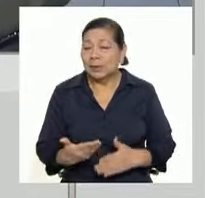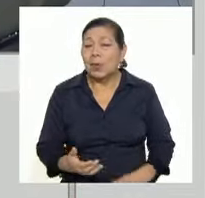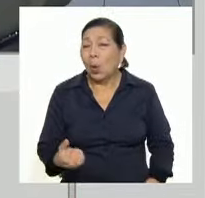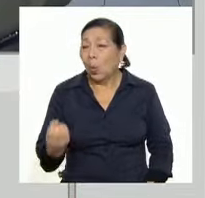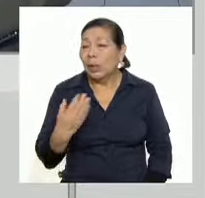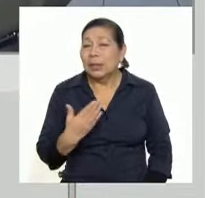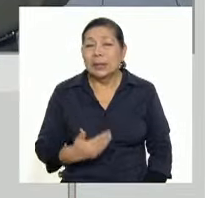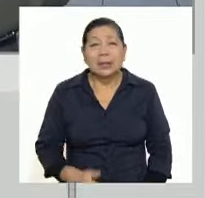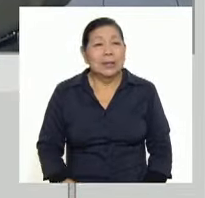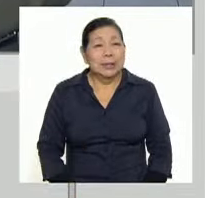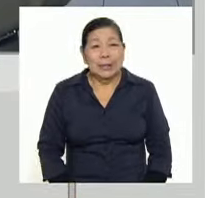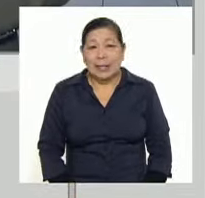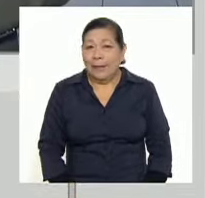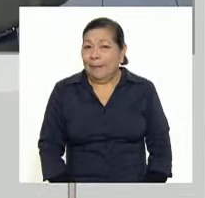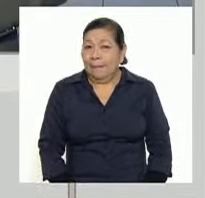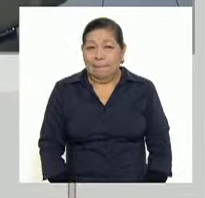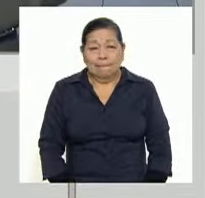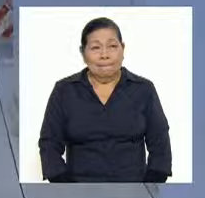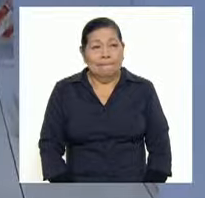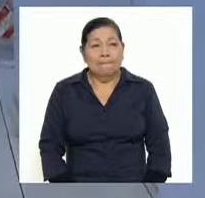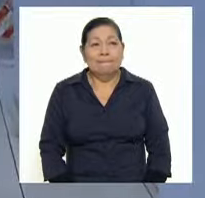Américo.